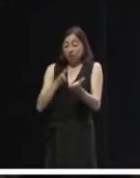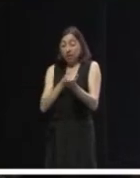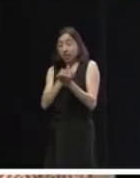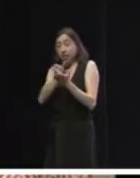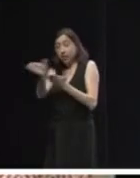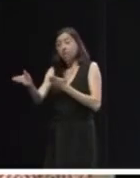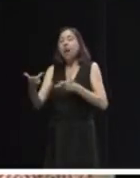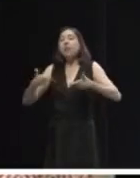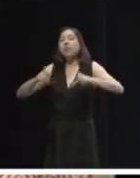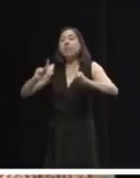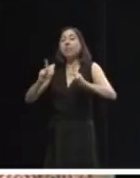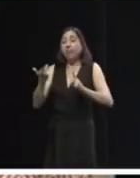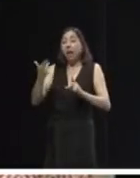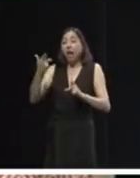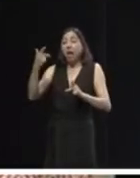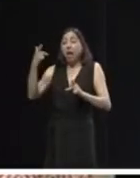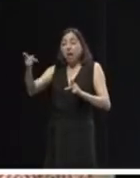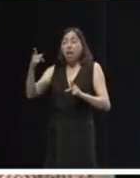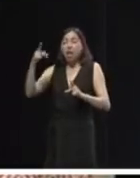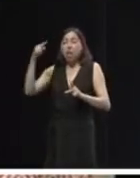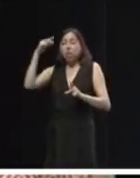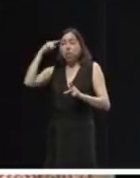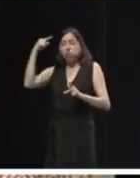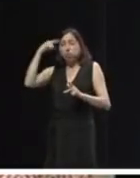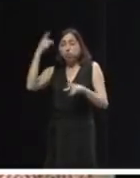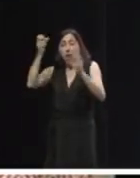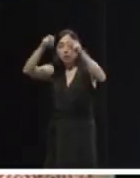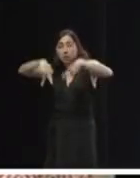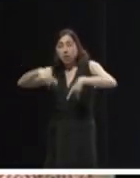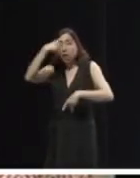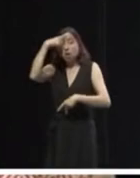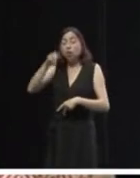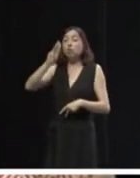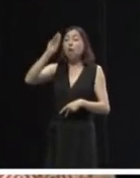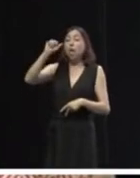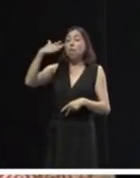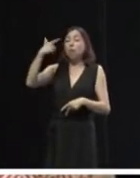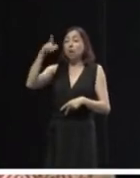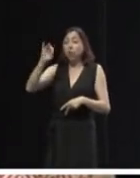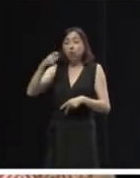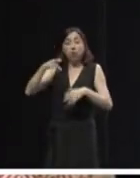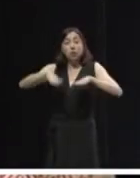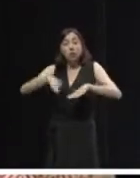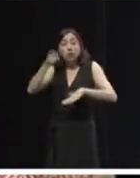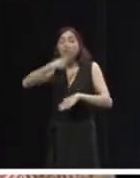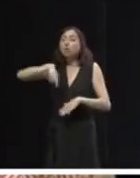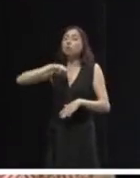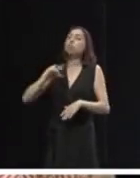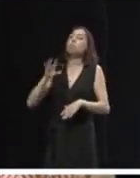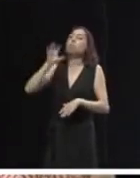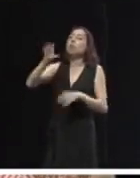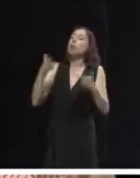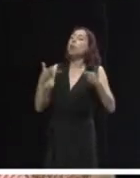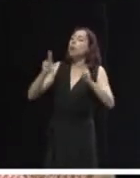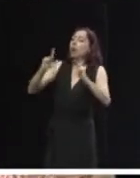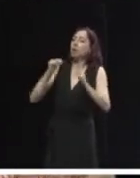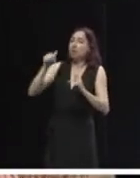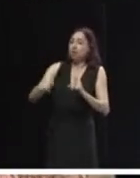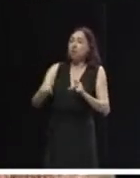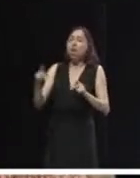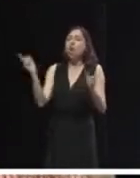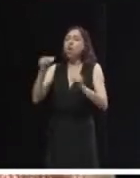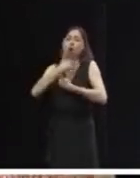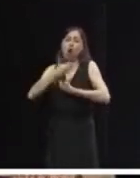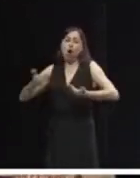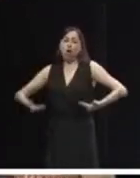de libertad sin ira. Recuerdan a Harcha, no sé si Pablo Coca está por aquí, recuerdan a Harcha, somos el Partido de la Libertad, no el de Ayuso, que habla de